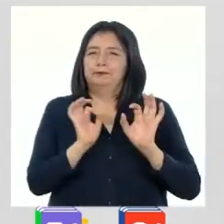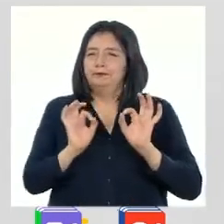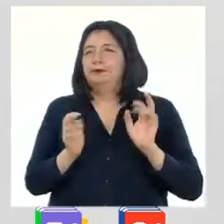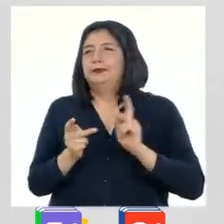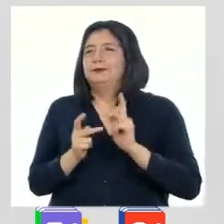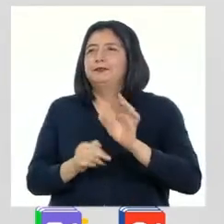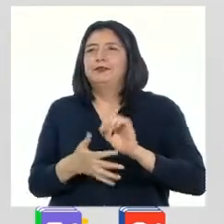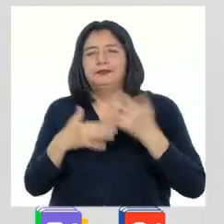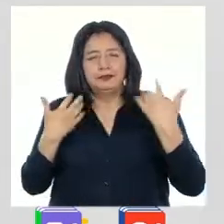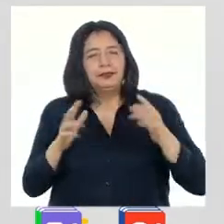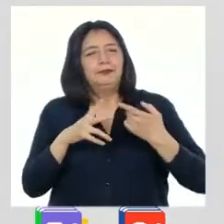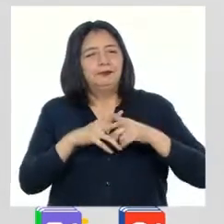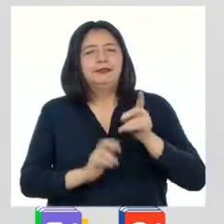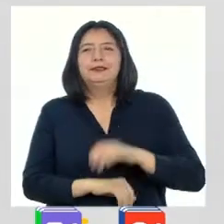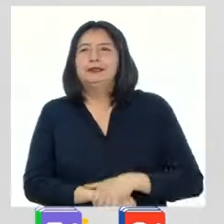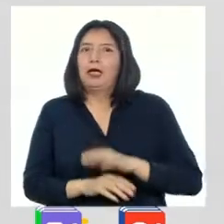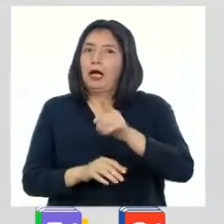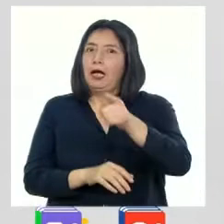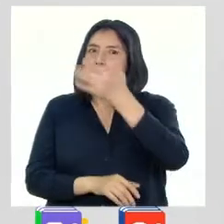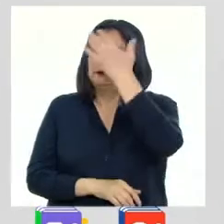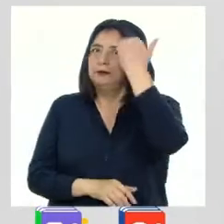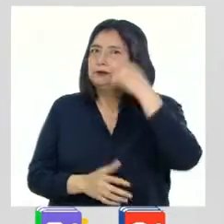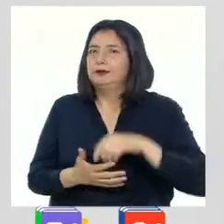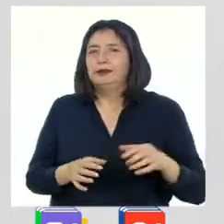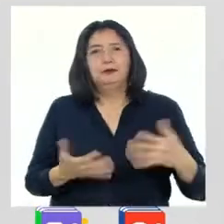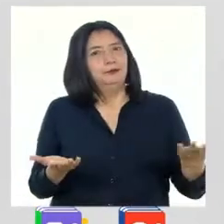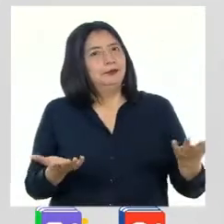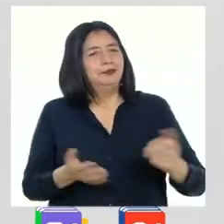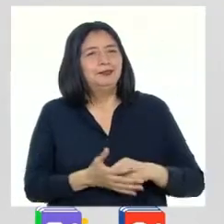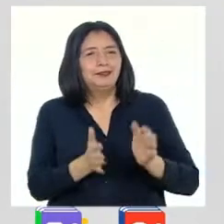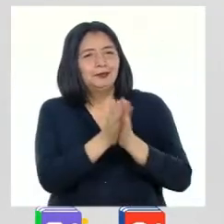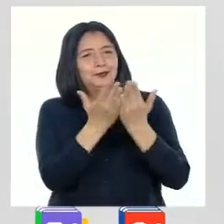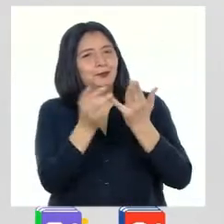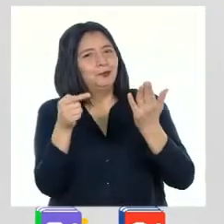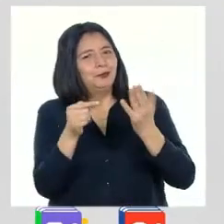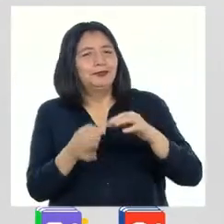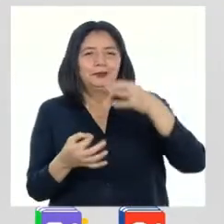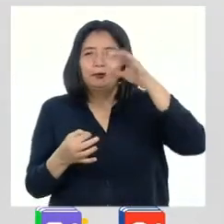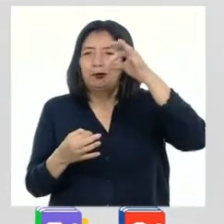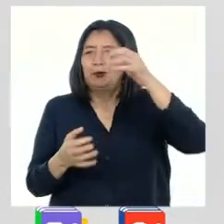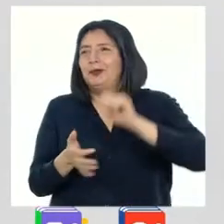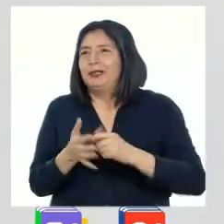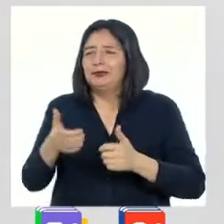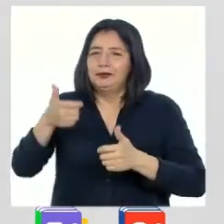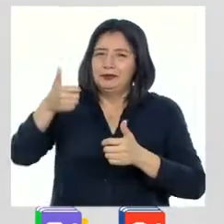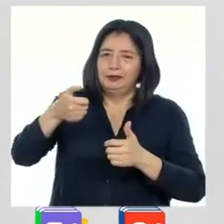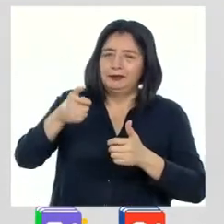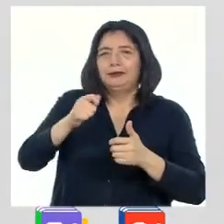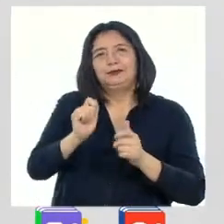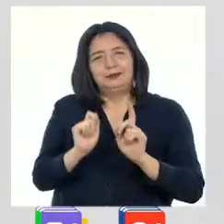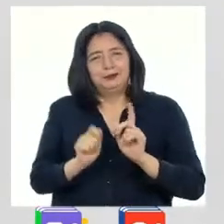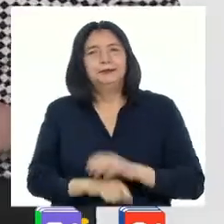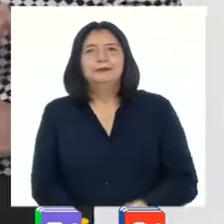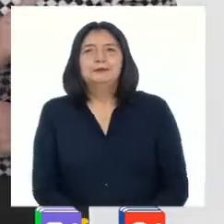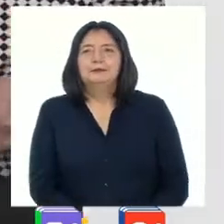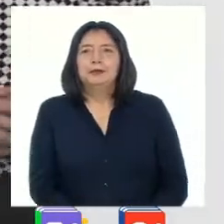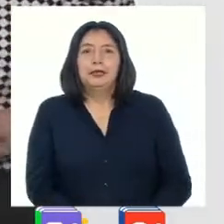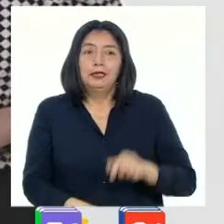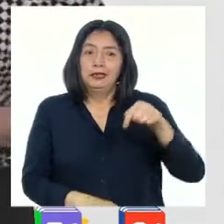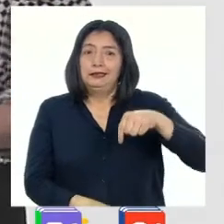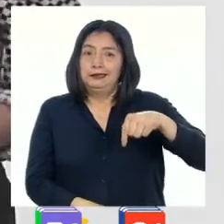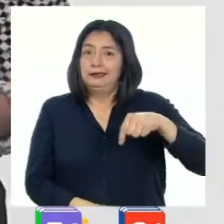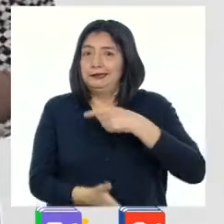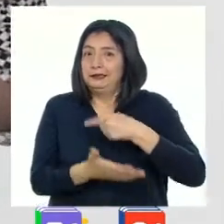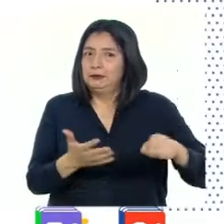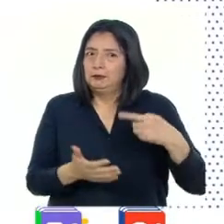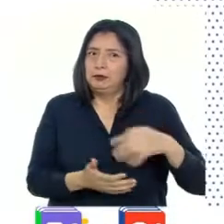Perfecto, ahora sí podemos empezar. No se olviden de tener a la mano, como siempre, sus cuadernos, sus hojas de papel, su lápiz o lapicero. Esta